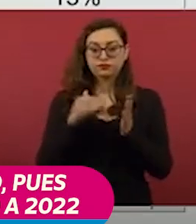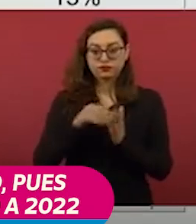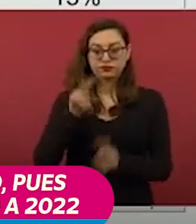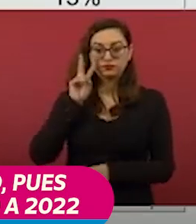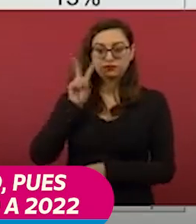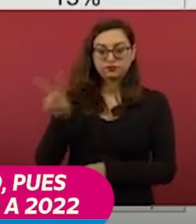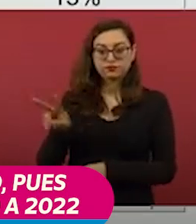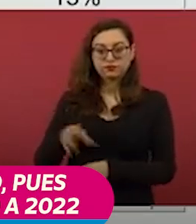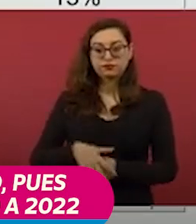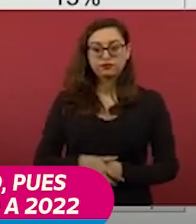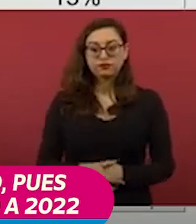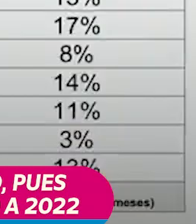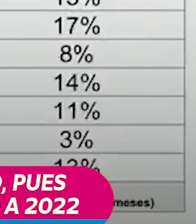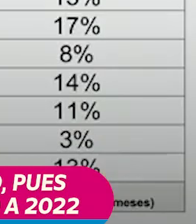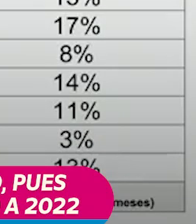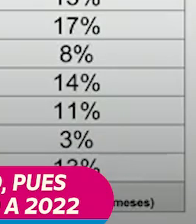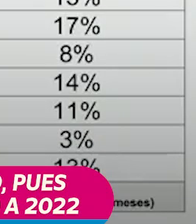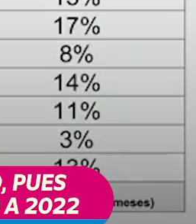58,897 millones de dólares.